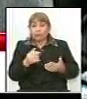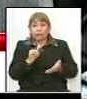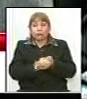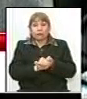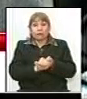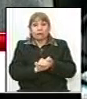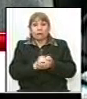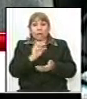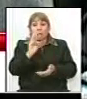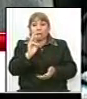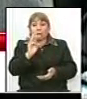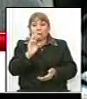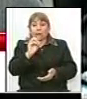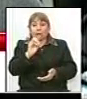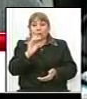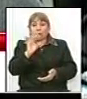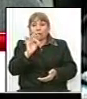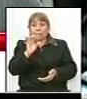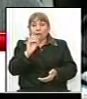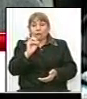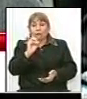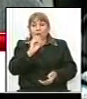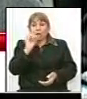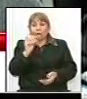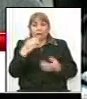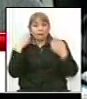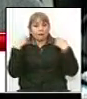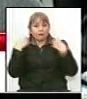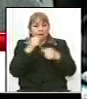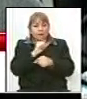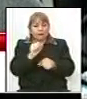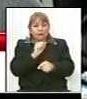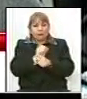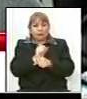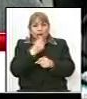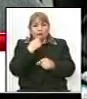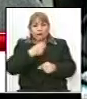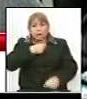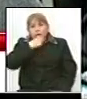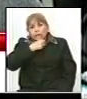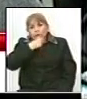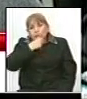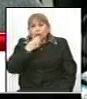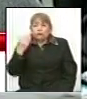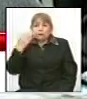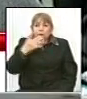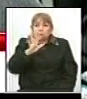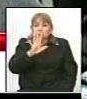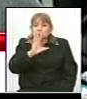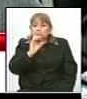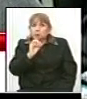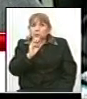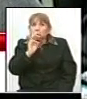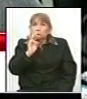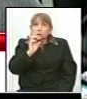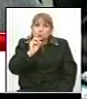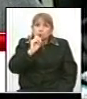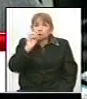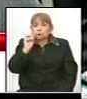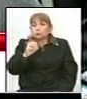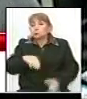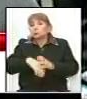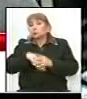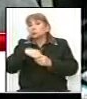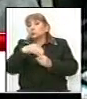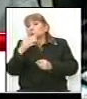el 60 a 80% de las consultas hoy por hoy son de personas adultas mayores, un 50 a 60% en consulta externa